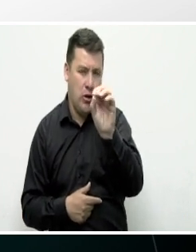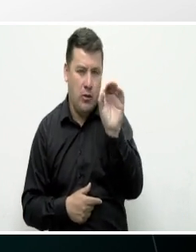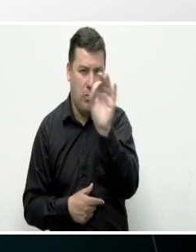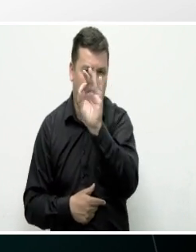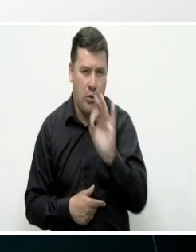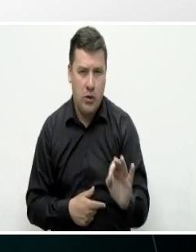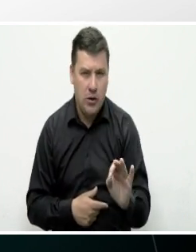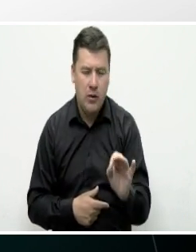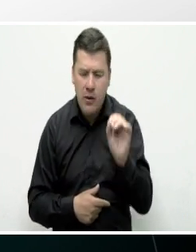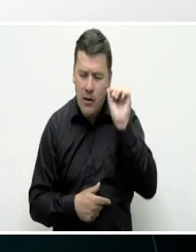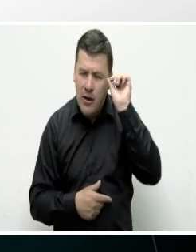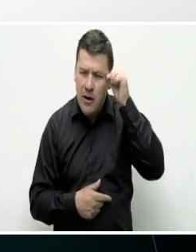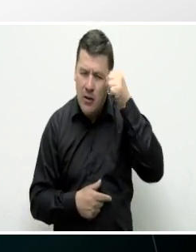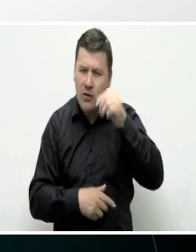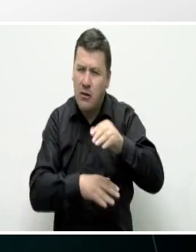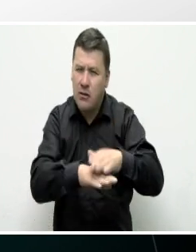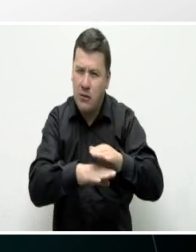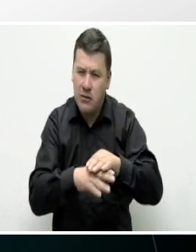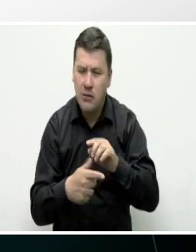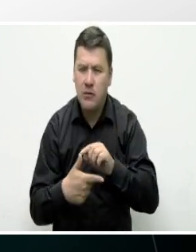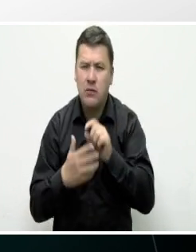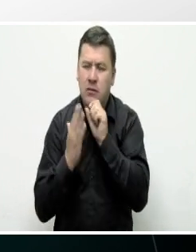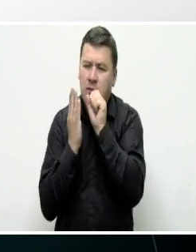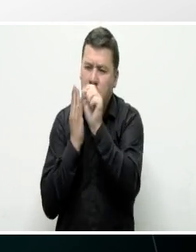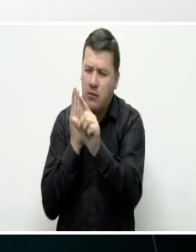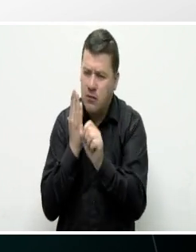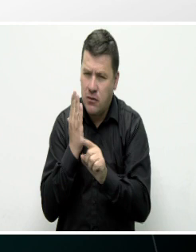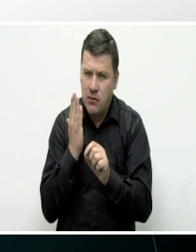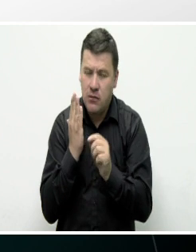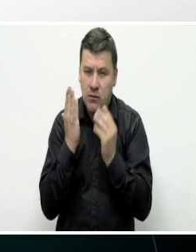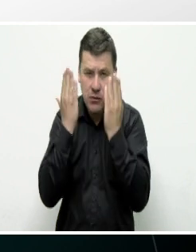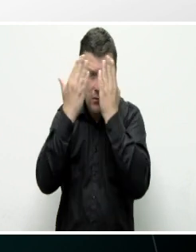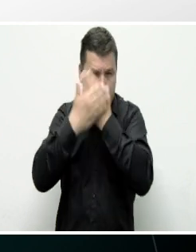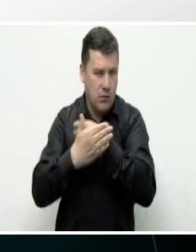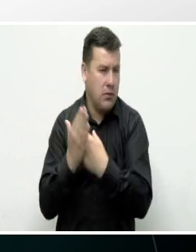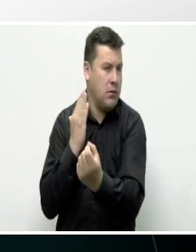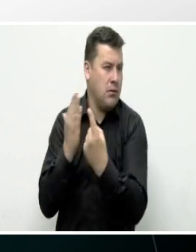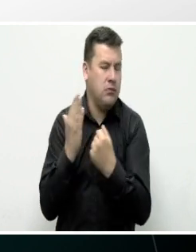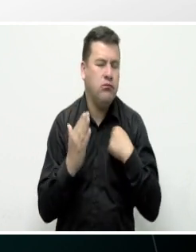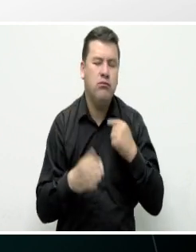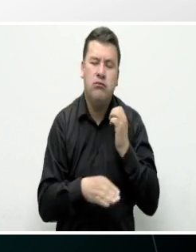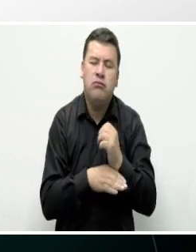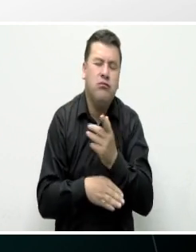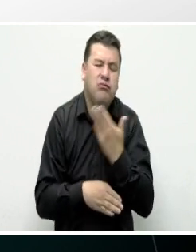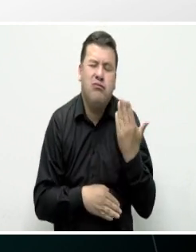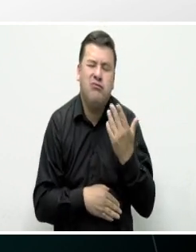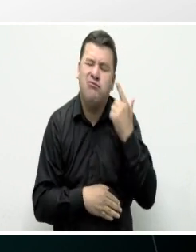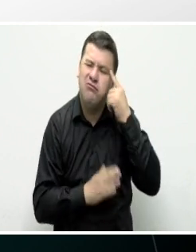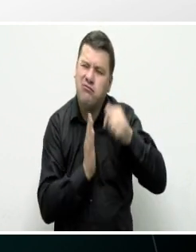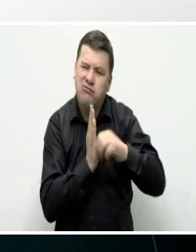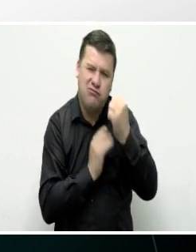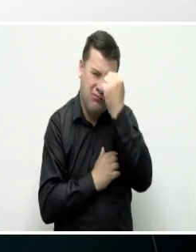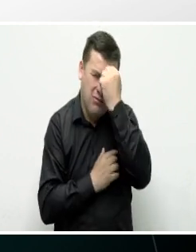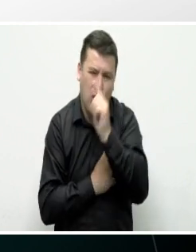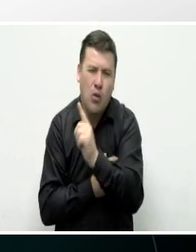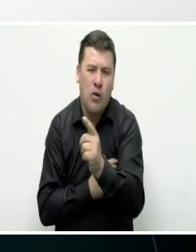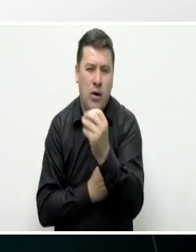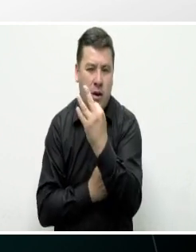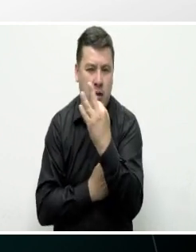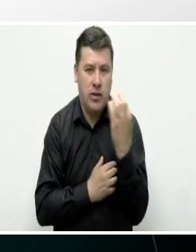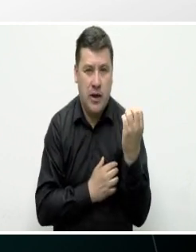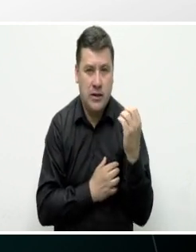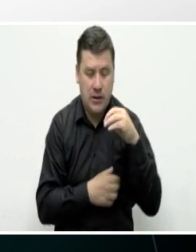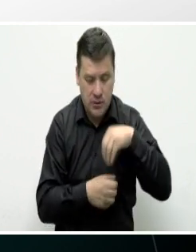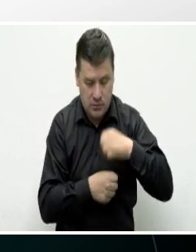97.80%. Recordemos que se trata de una encuesta anónima, reservada, aleatoria, de cerca de 300 servidores